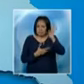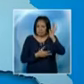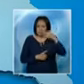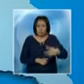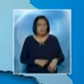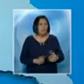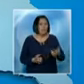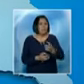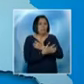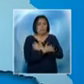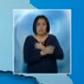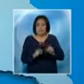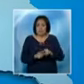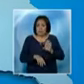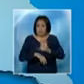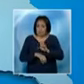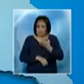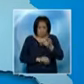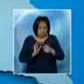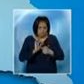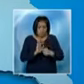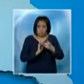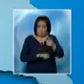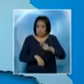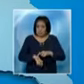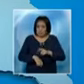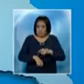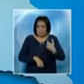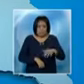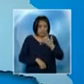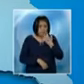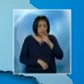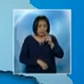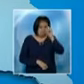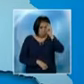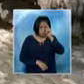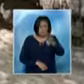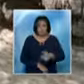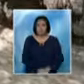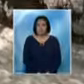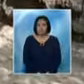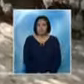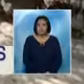y hasta en Ecuador. Les vamos a mostrar ahora imágenes de los momentos de pánico vividos en Tumbes.